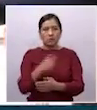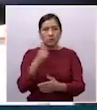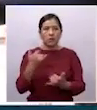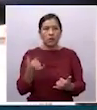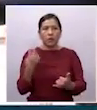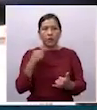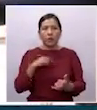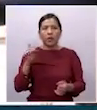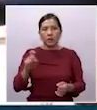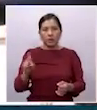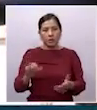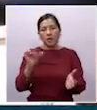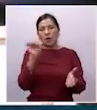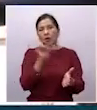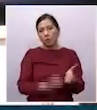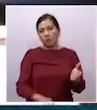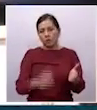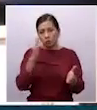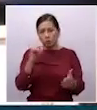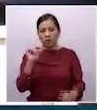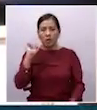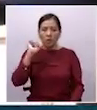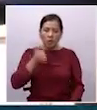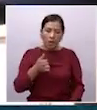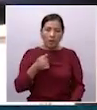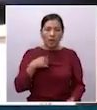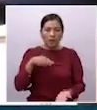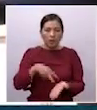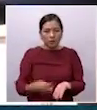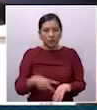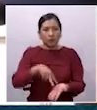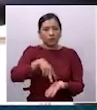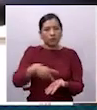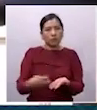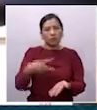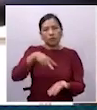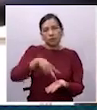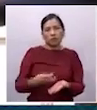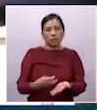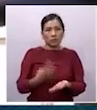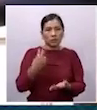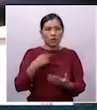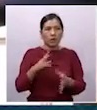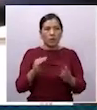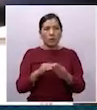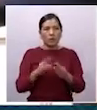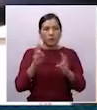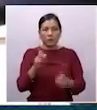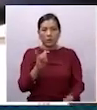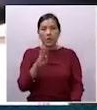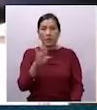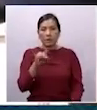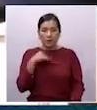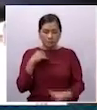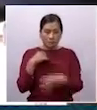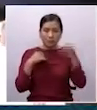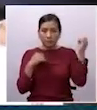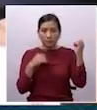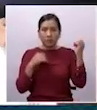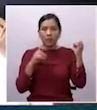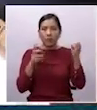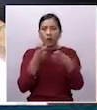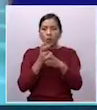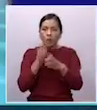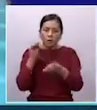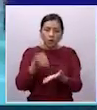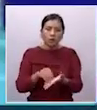de operarla por dolor, por lo que cojea, y bueno, sacando la tibia nos faltaba hueso, no sabíamos con